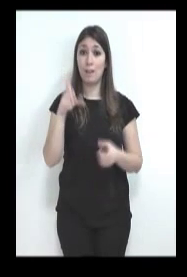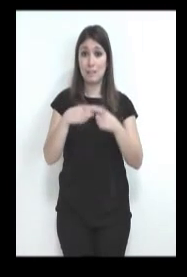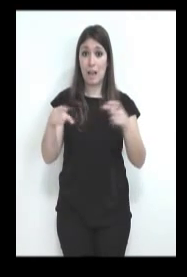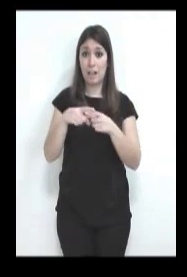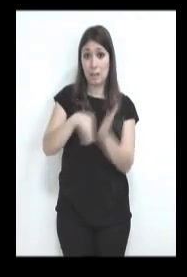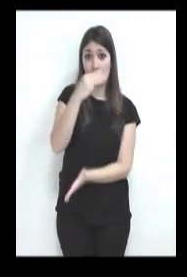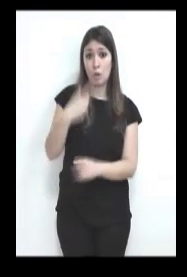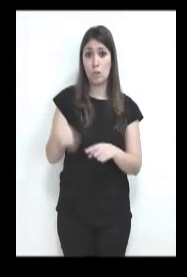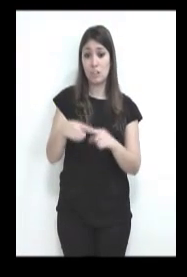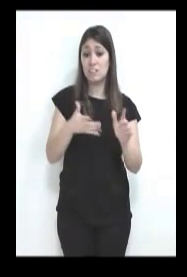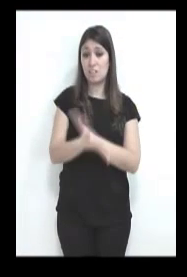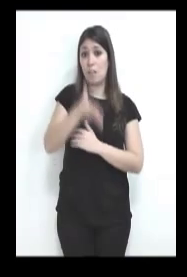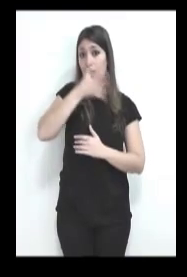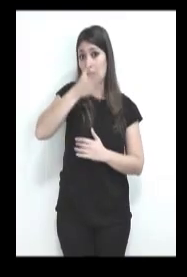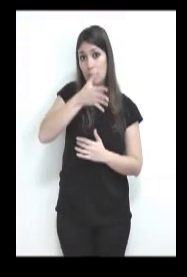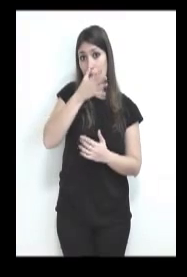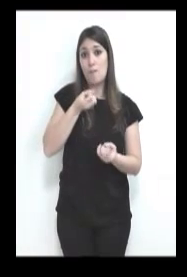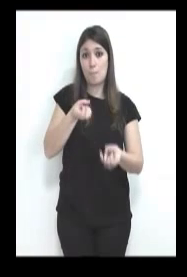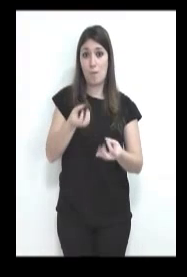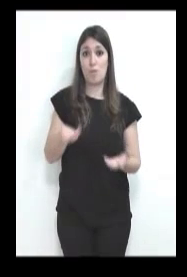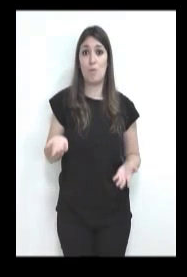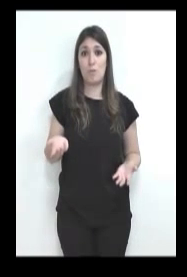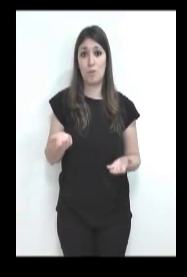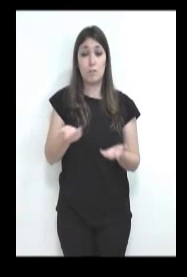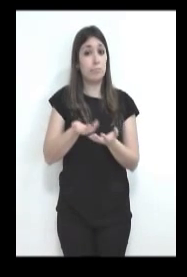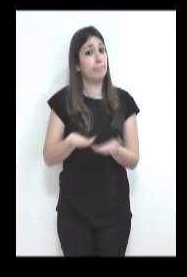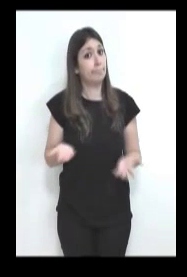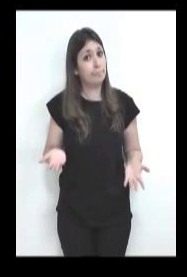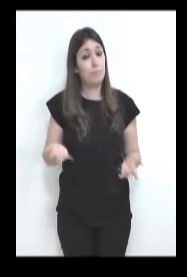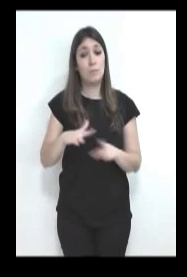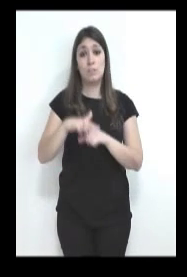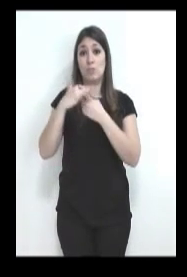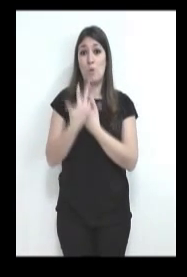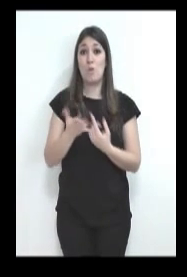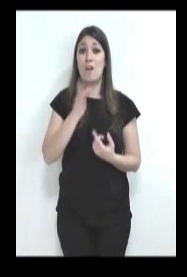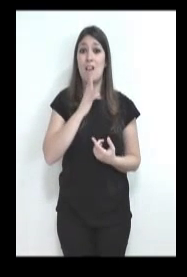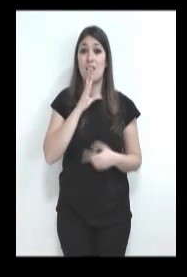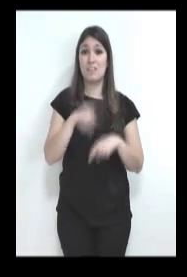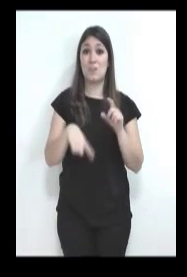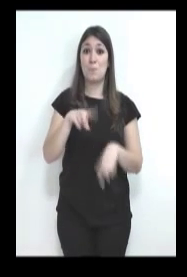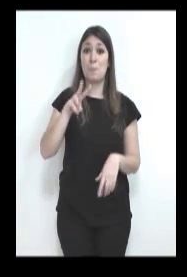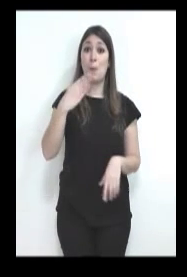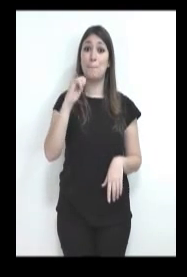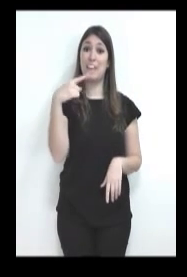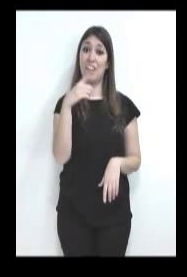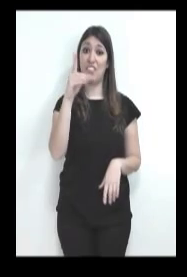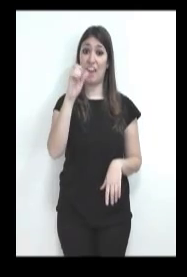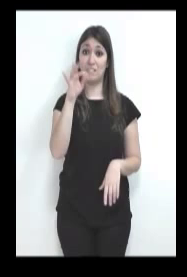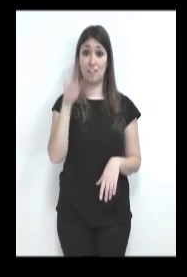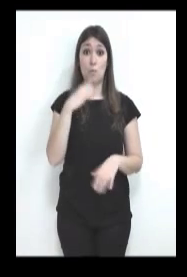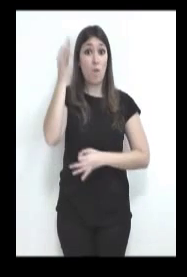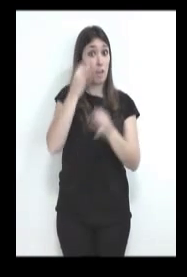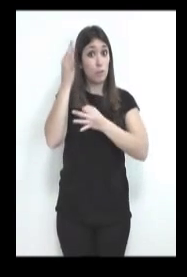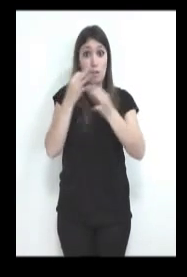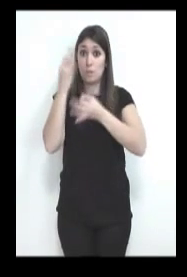de crédito, etcétera, ¿no? Esa es muy amplia la situación esta del Big Data y cómo se opera con ello.